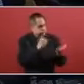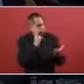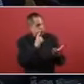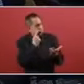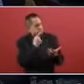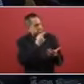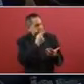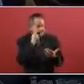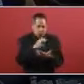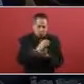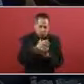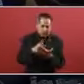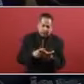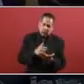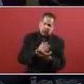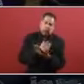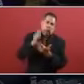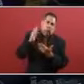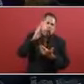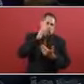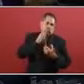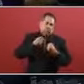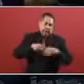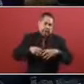convencerlos de que